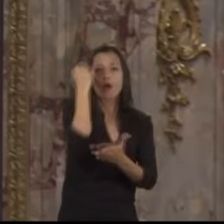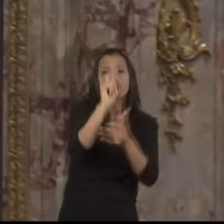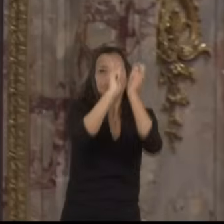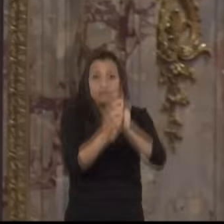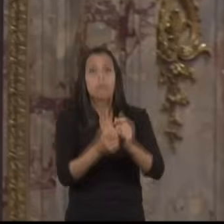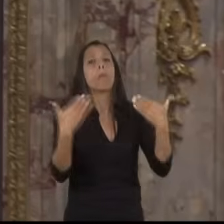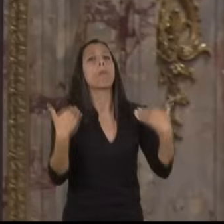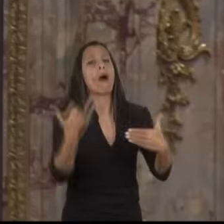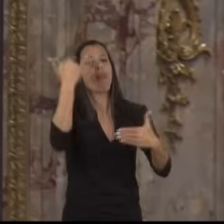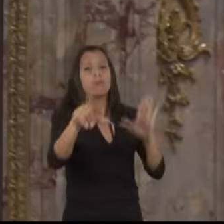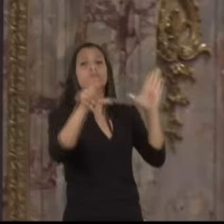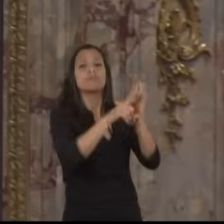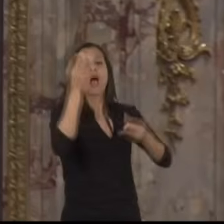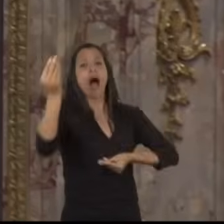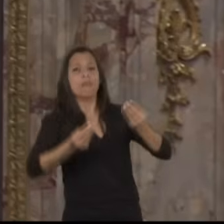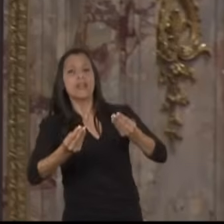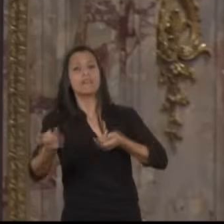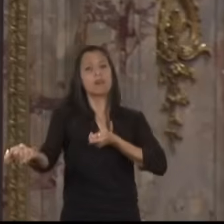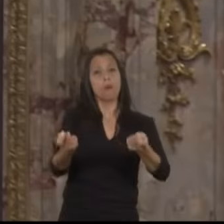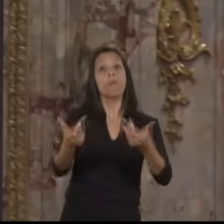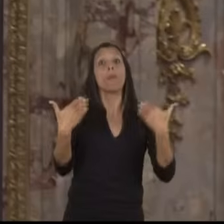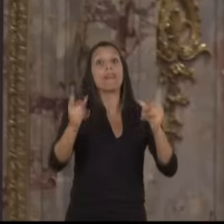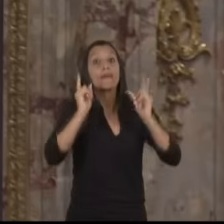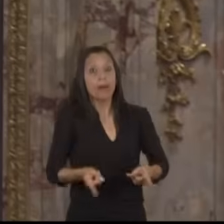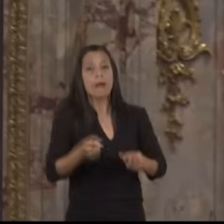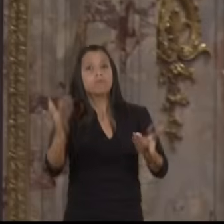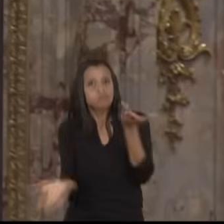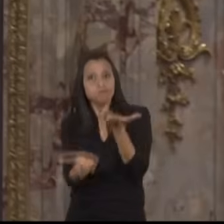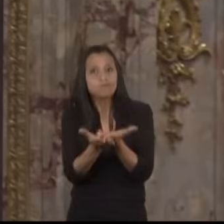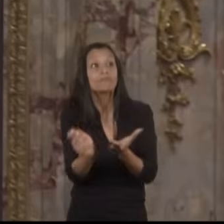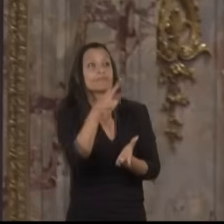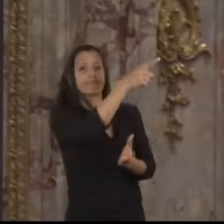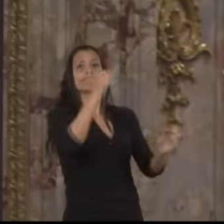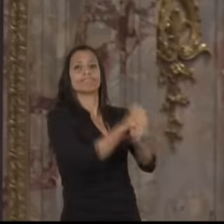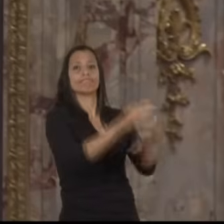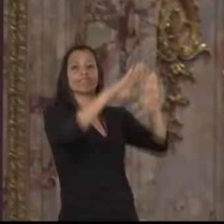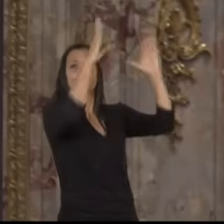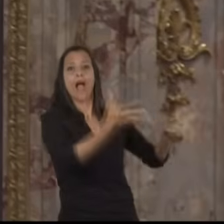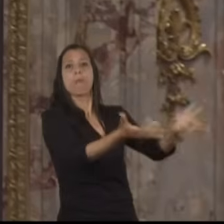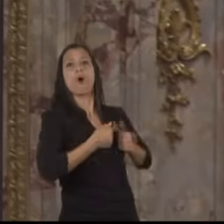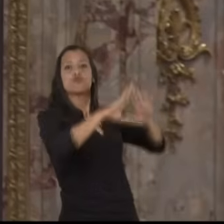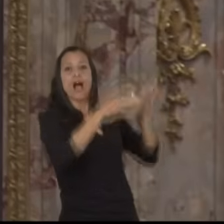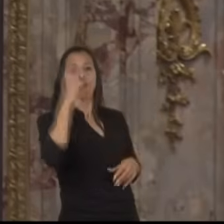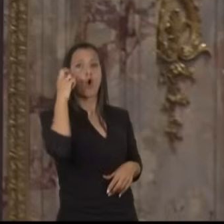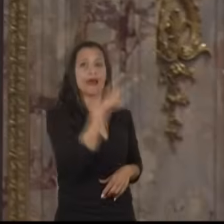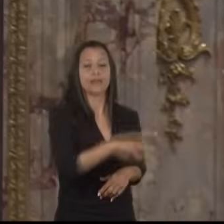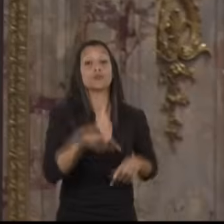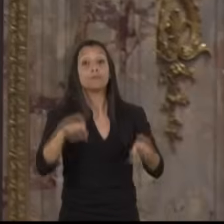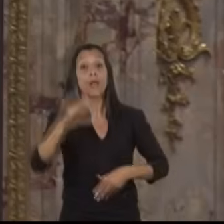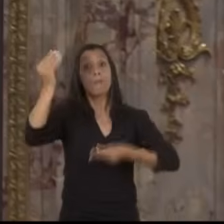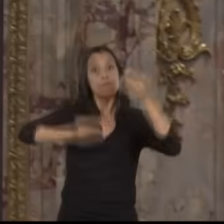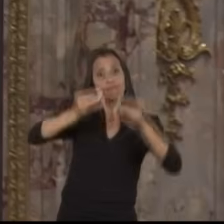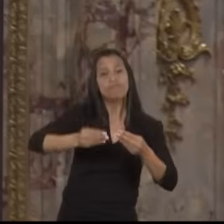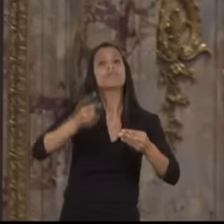un soporte legal y administrativo y pueda contar con el respaldo del Congreso. Este proyecto se ciñe a una